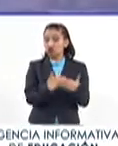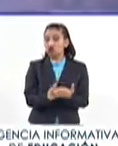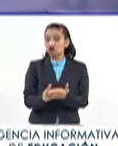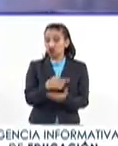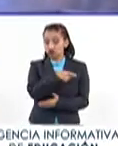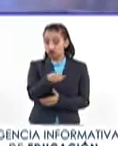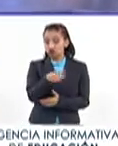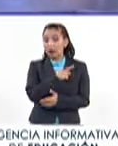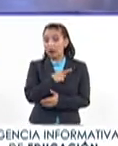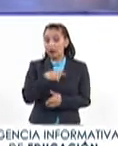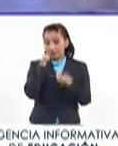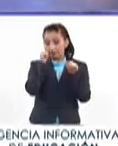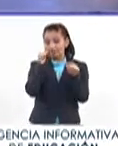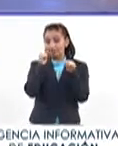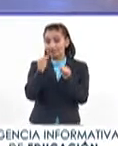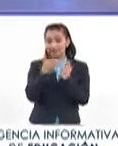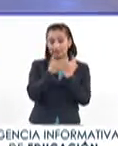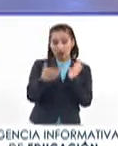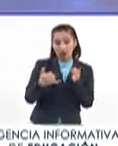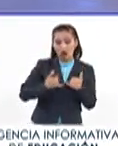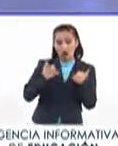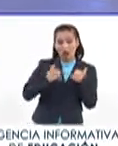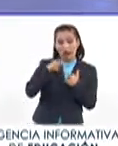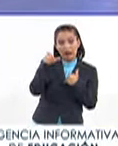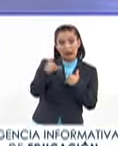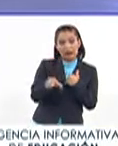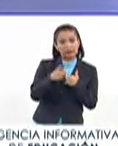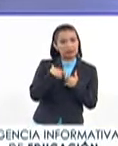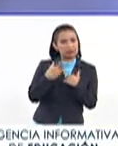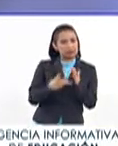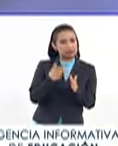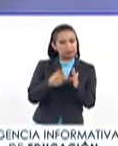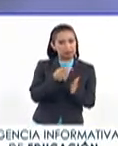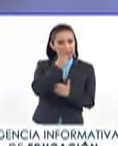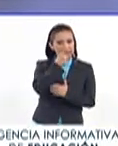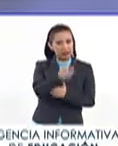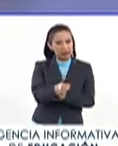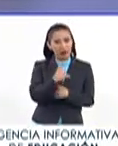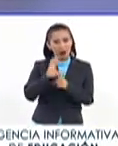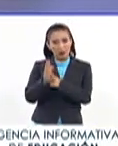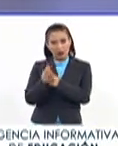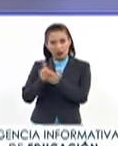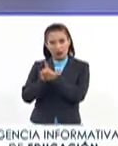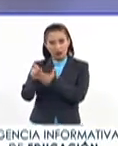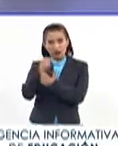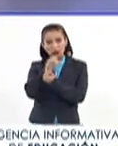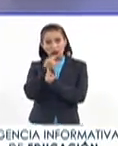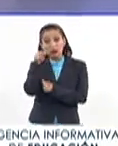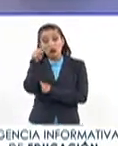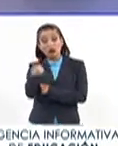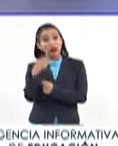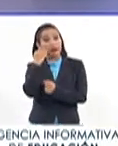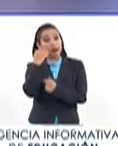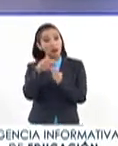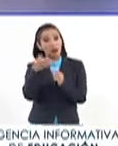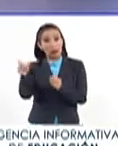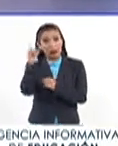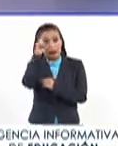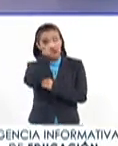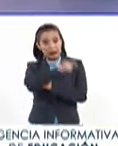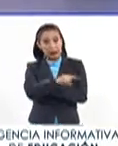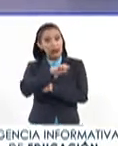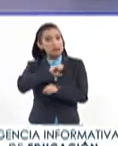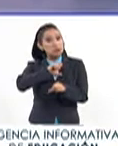tomar en cuenta la etapa de la adolescencia, que además nos insiste mucho el Comité de Derechos del Niño, que esa es una etapa muy crítica,